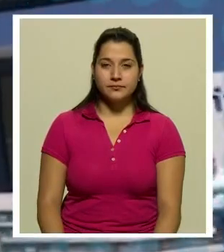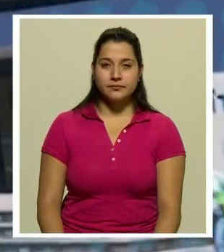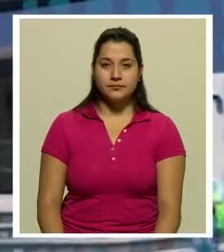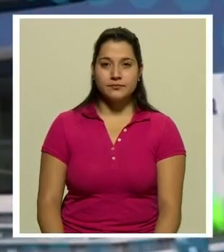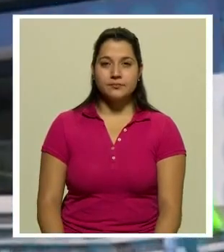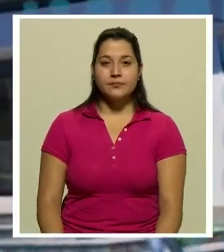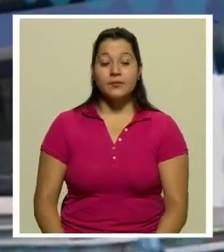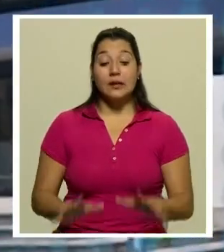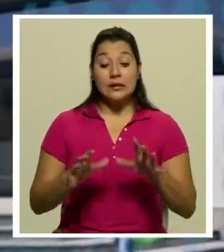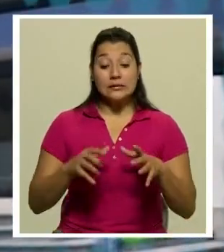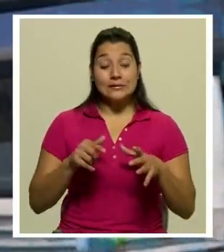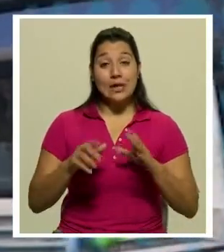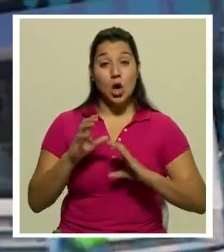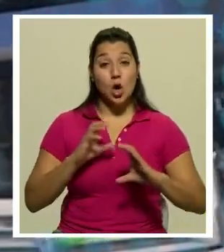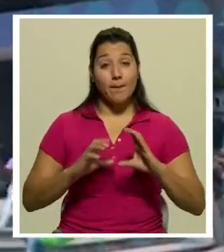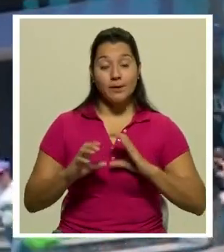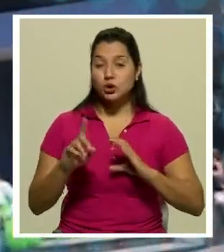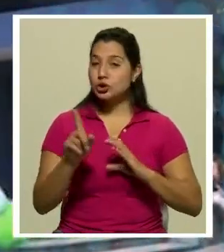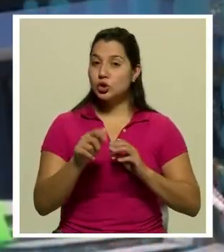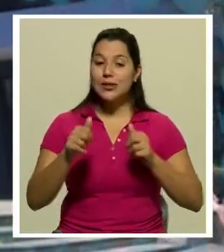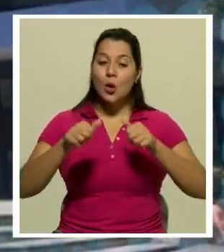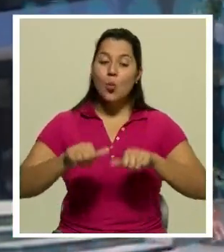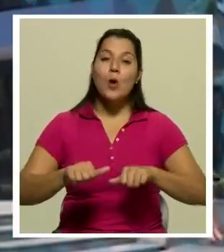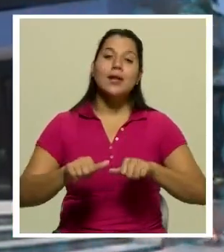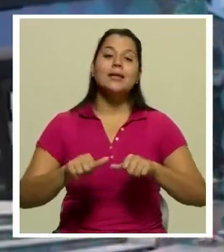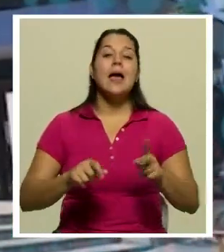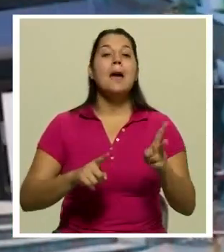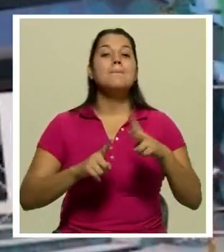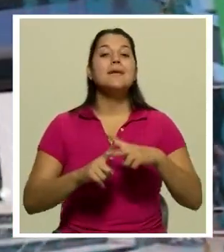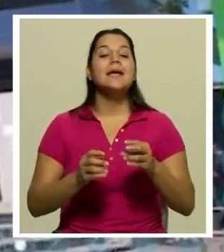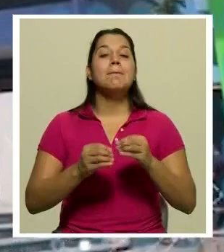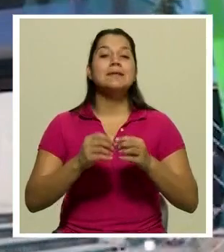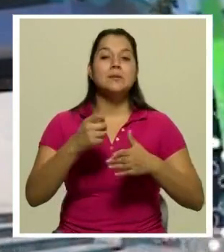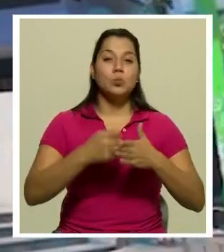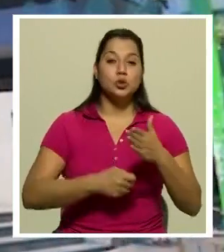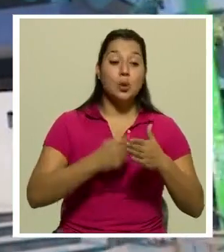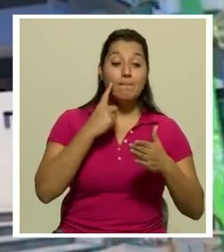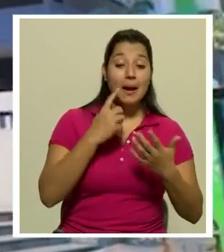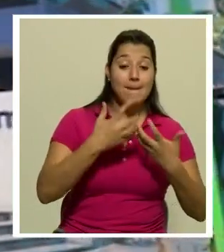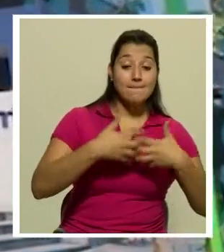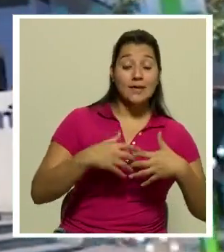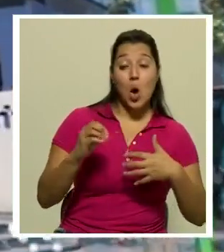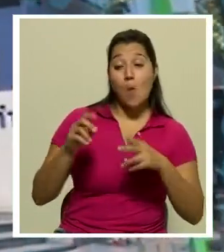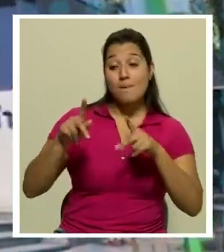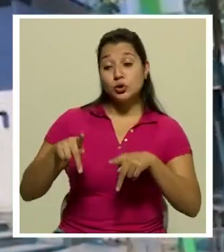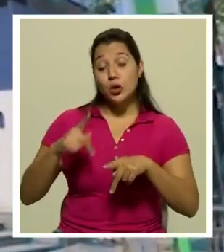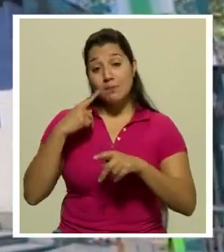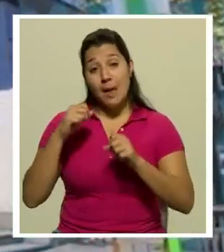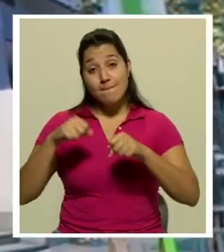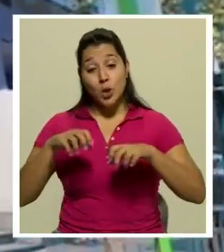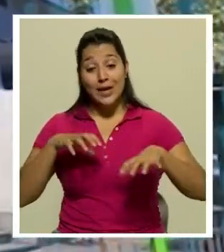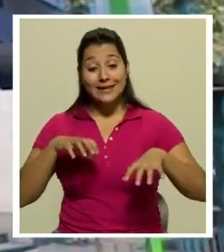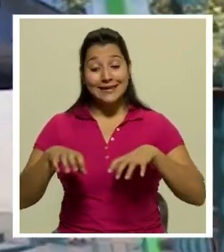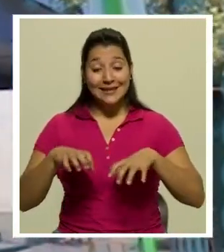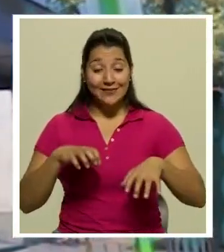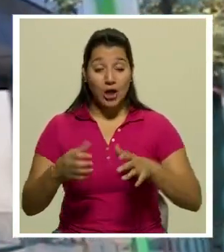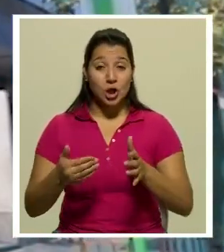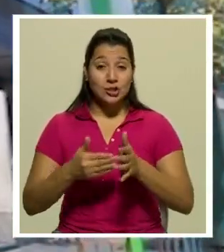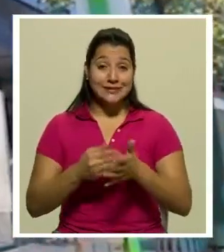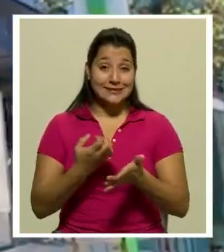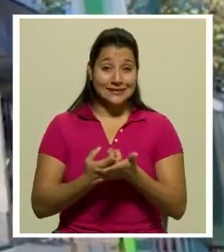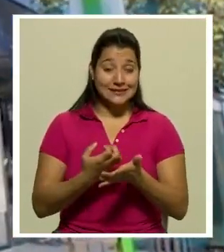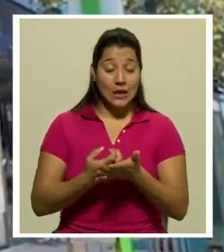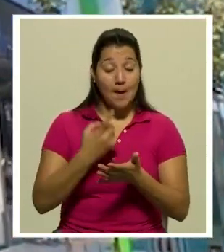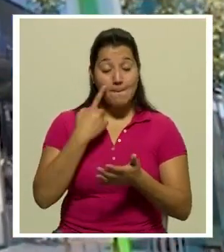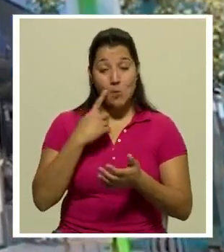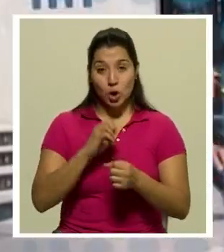La Cámara de Comercio se opone a que apliquen más impuestos a empresas y personas como medidas para la reactivación económica por la crisis tras